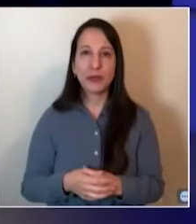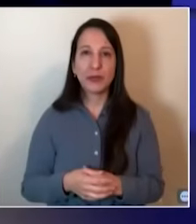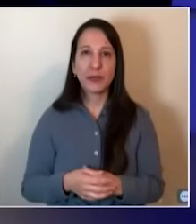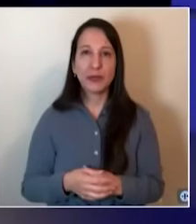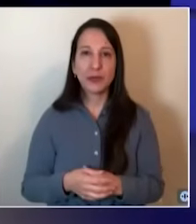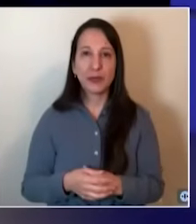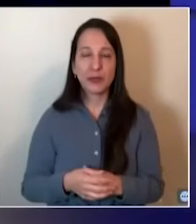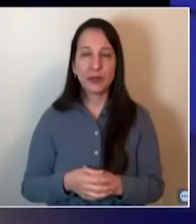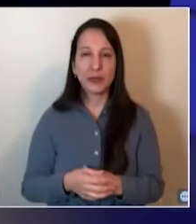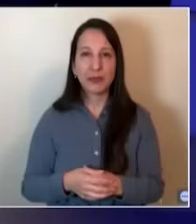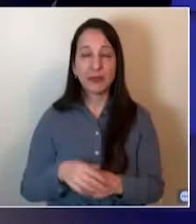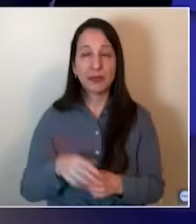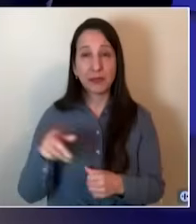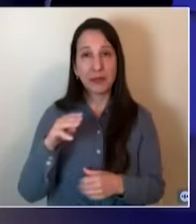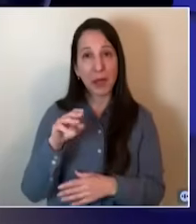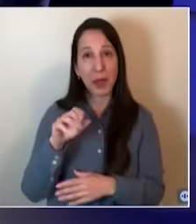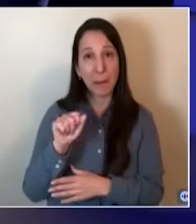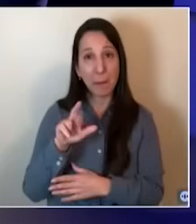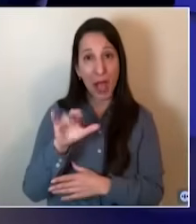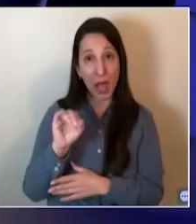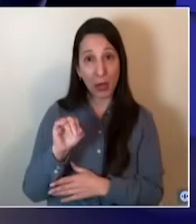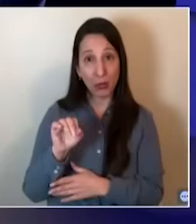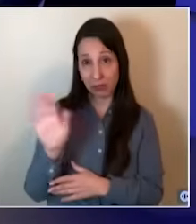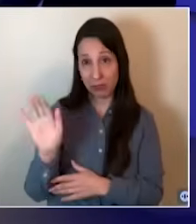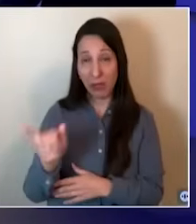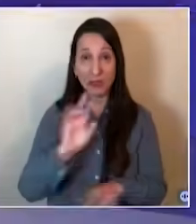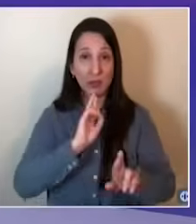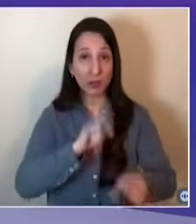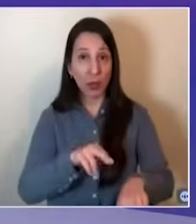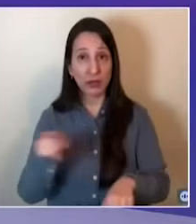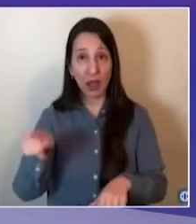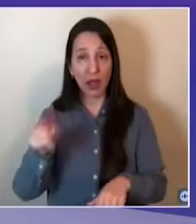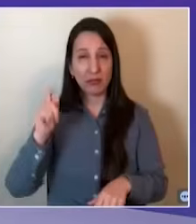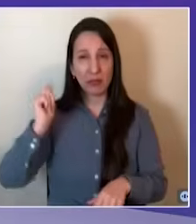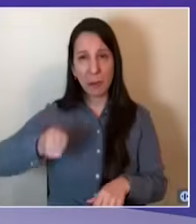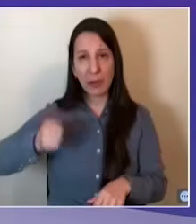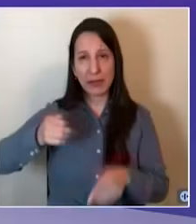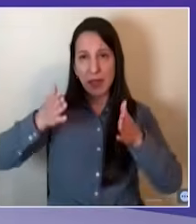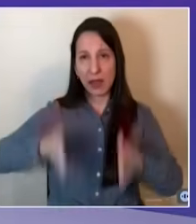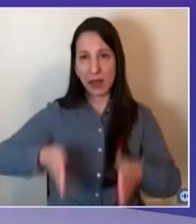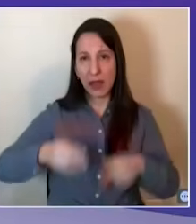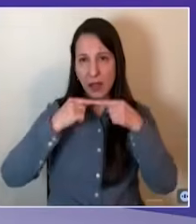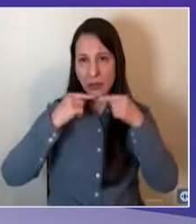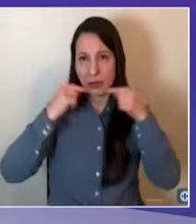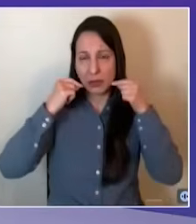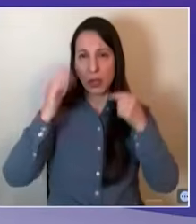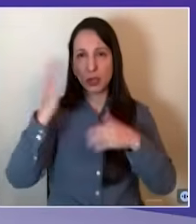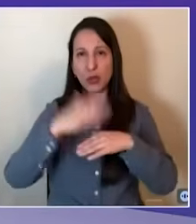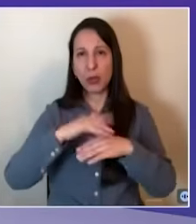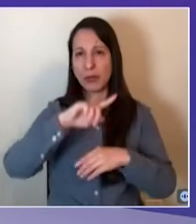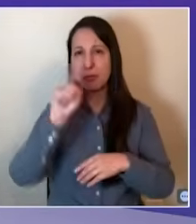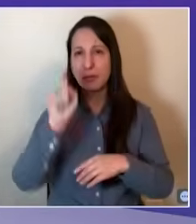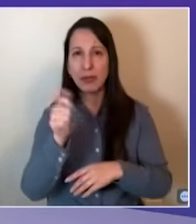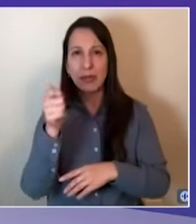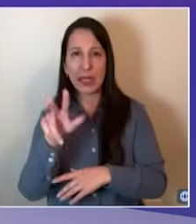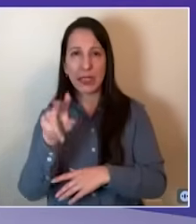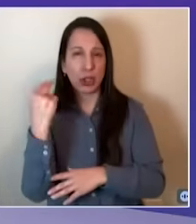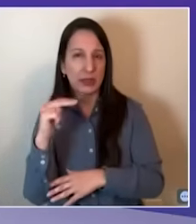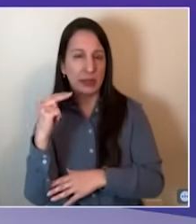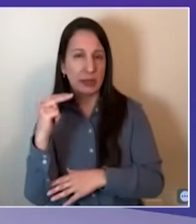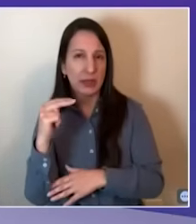Don Mario, esa fue la respuesta del señor presidente con respecto a la consulta de 13 Noticias,